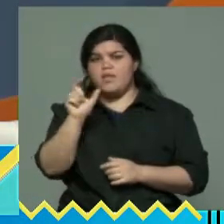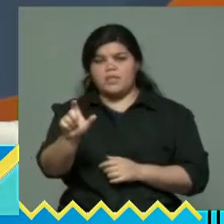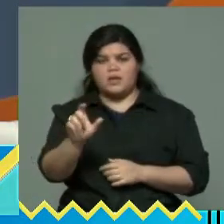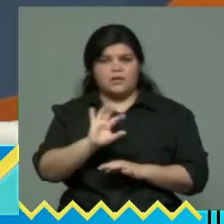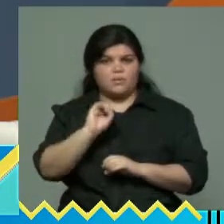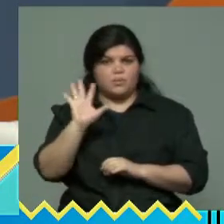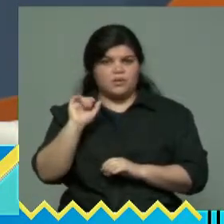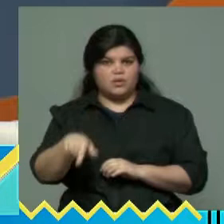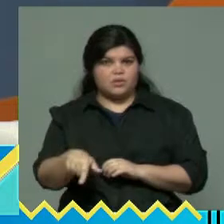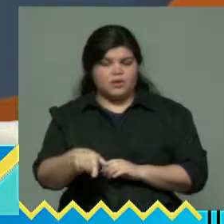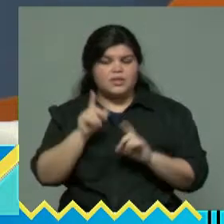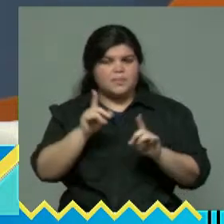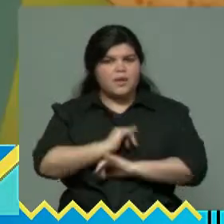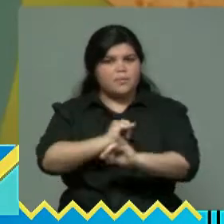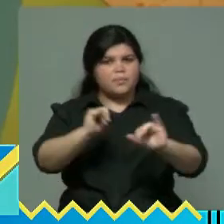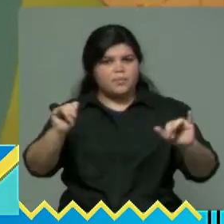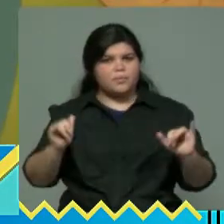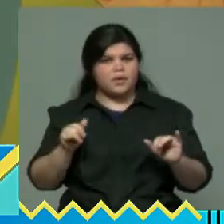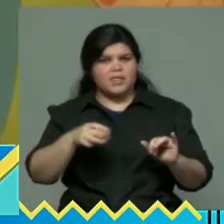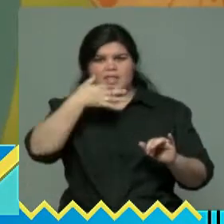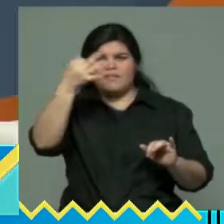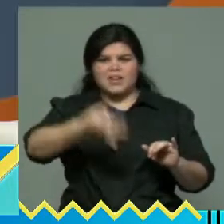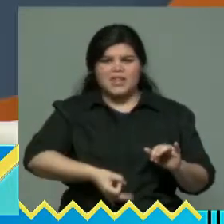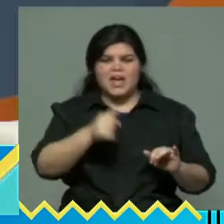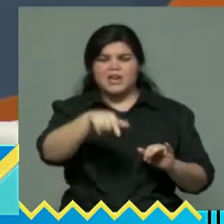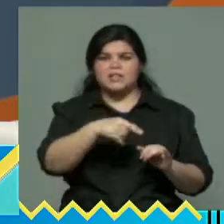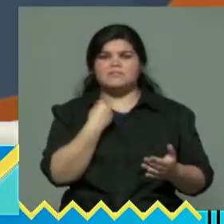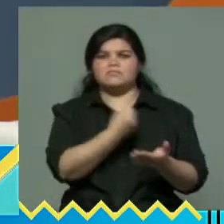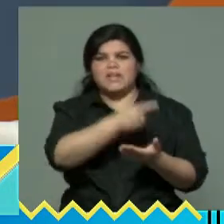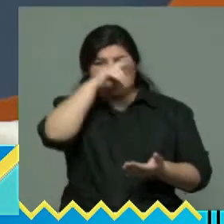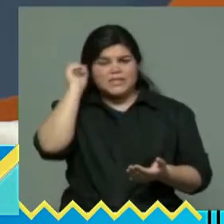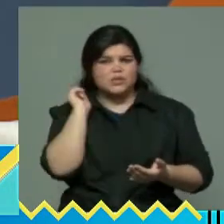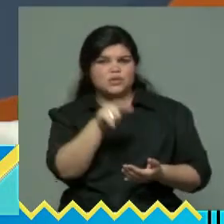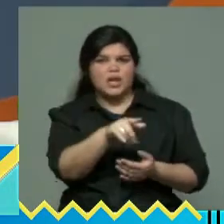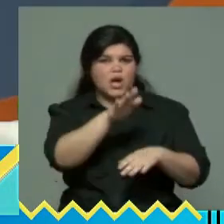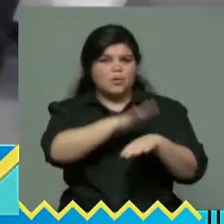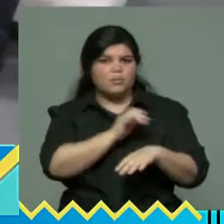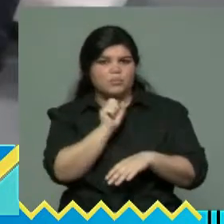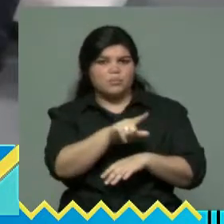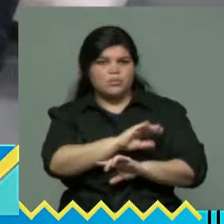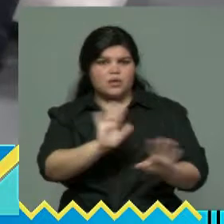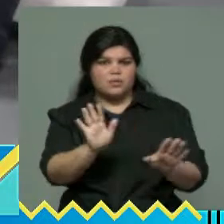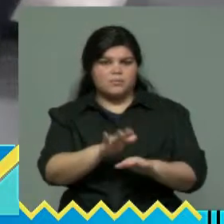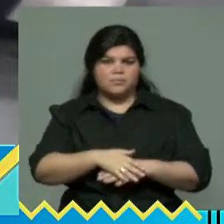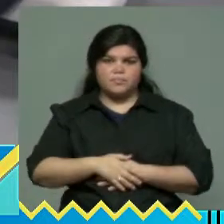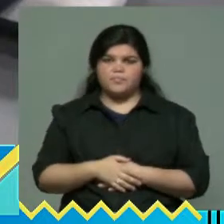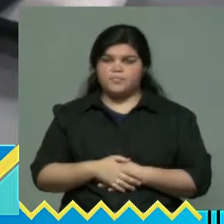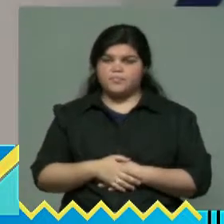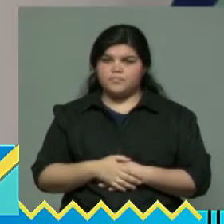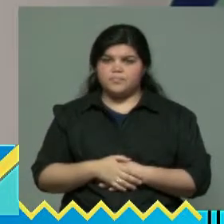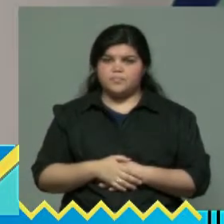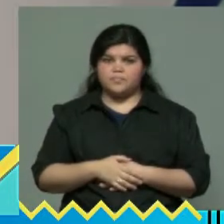después se pueda cumplir, porque no es rol del legislador nacional, concretamente, tampoco es. No, incluso en ese sentido me parece